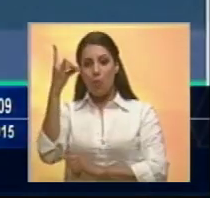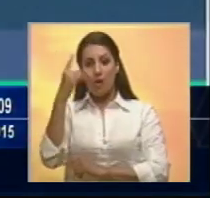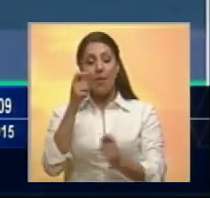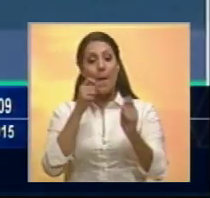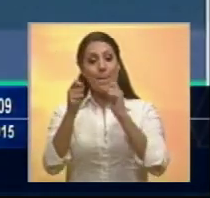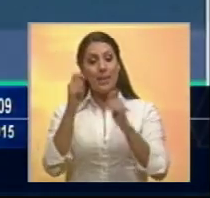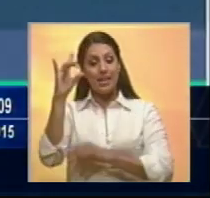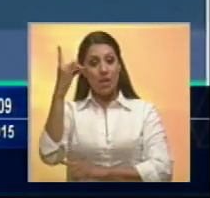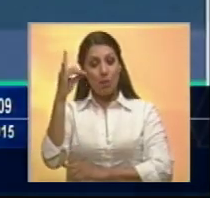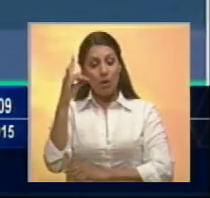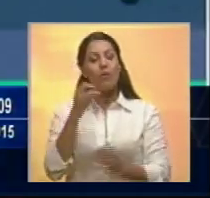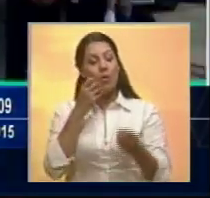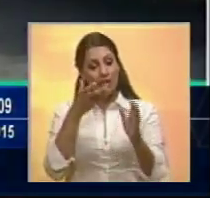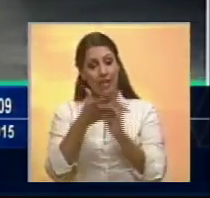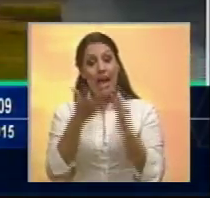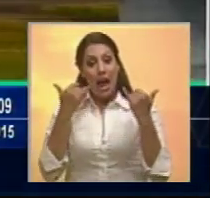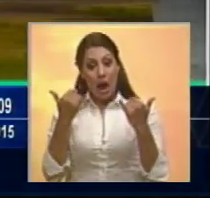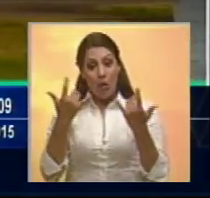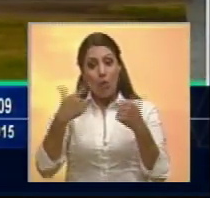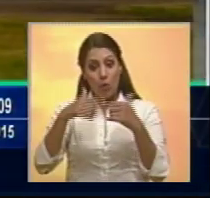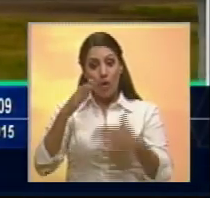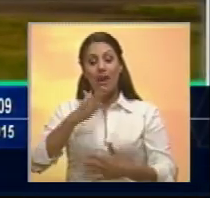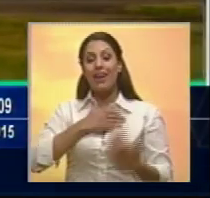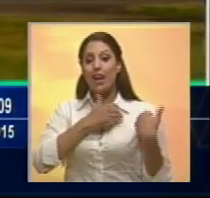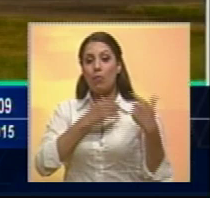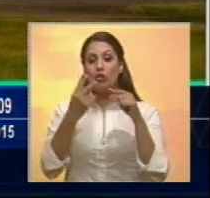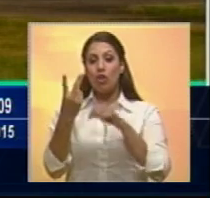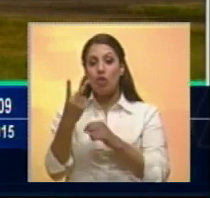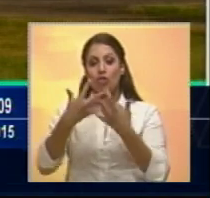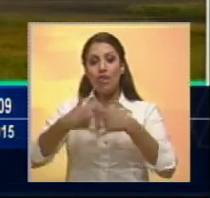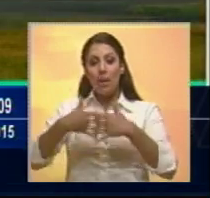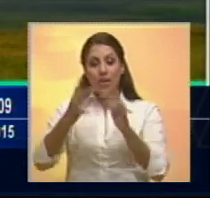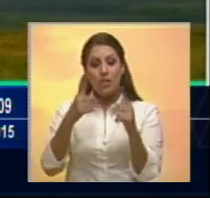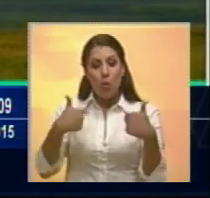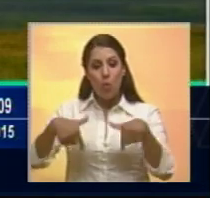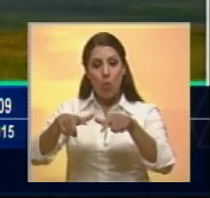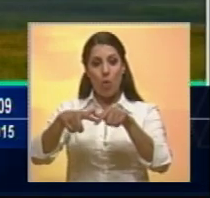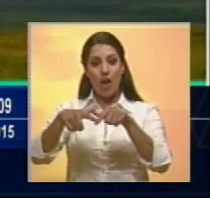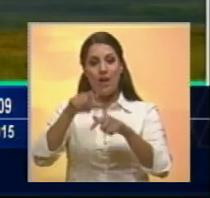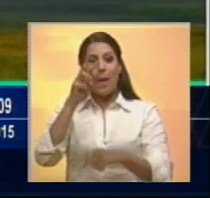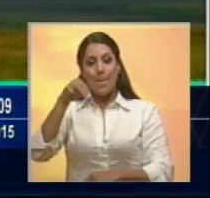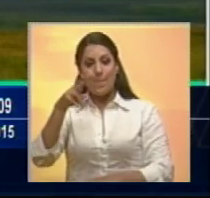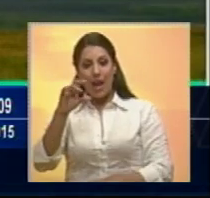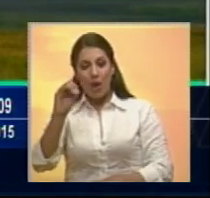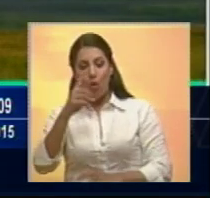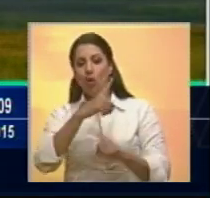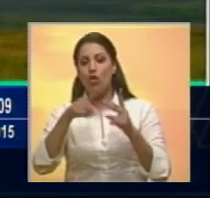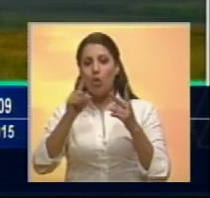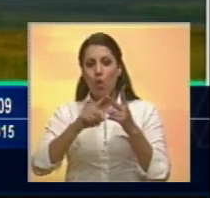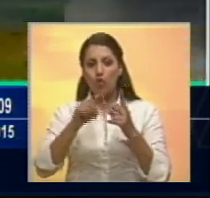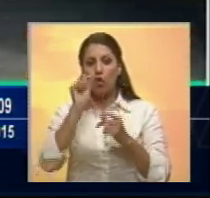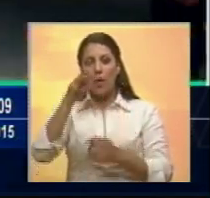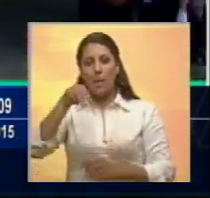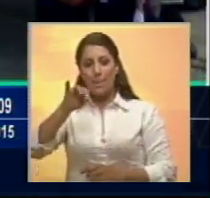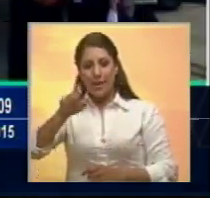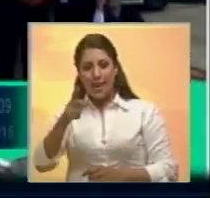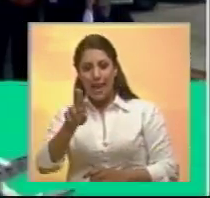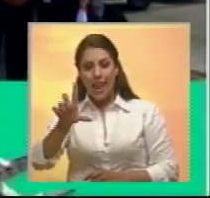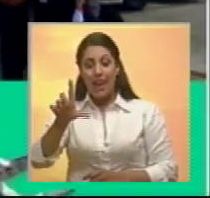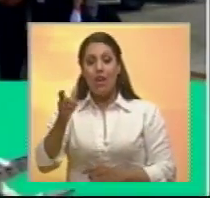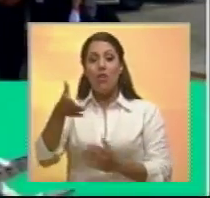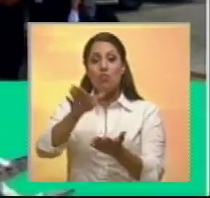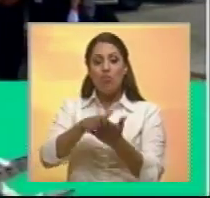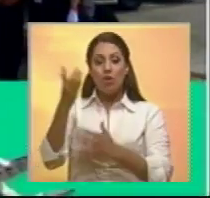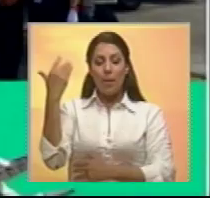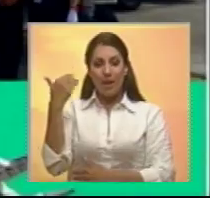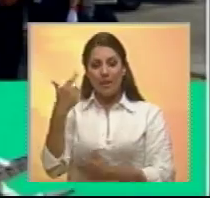de Bolivia asegura que ahora Lamia pertenece a dos empresarios locales, Marco Antonio Rocha y el piloto Miguel Quiroga, quien falleció en la